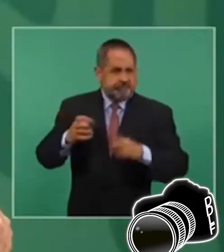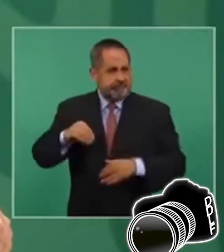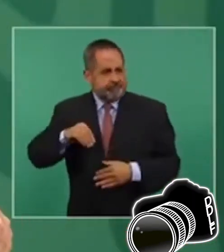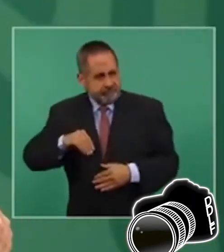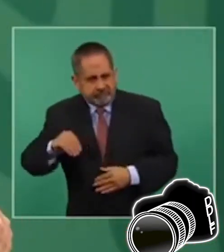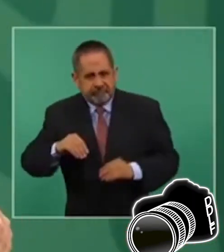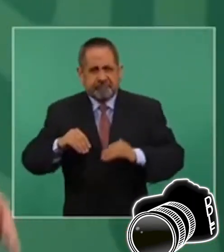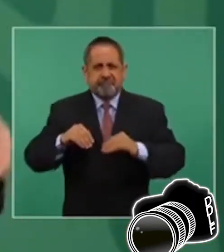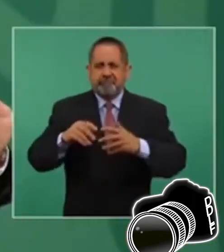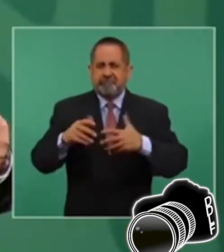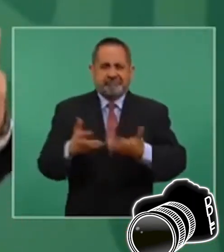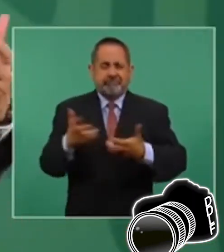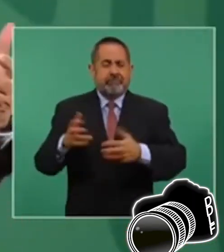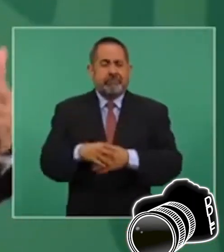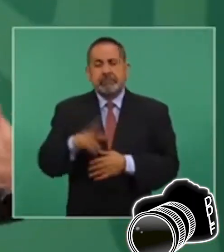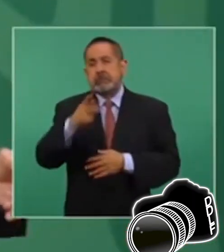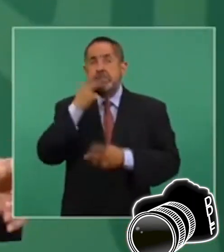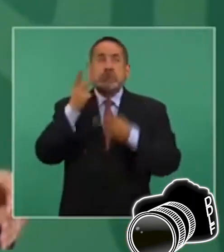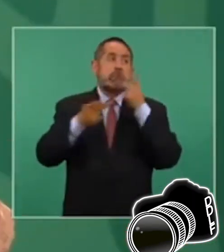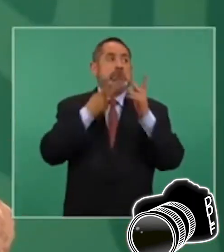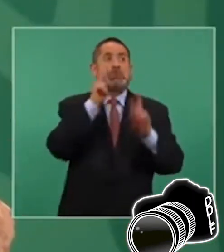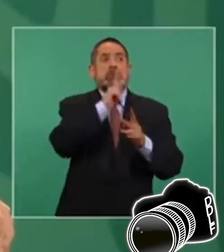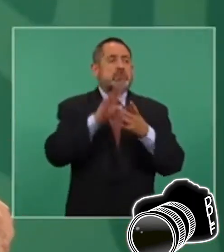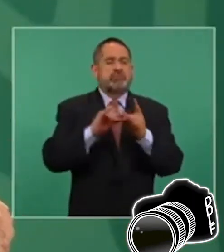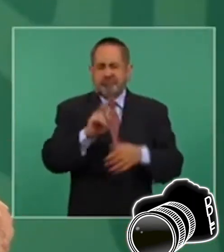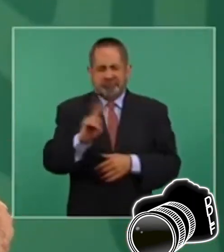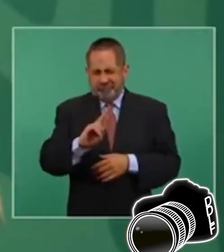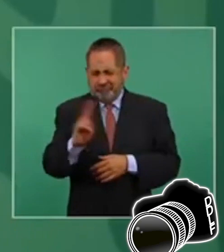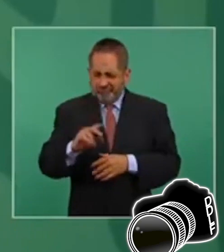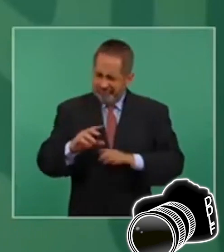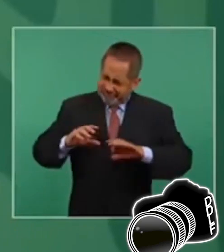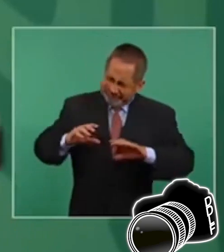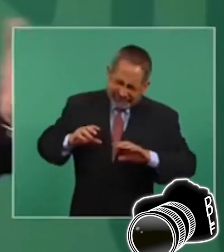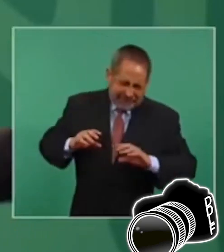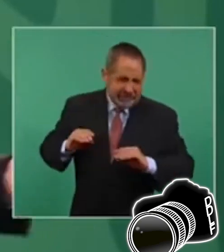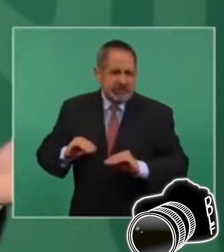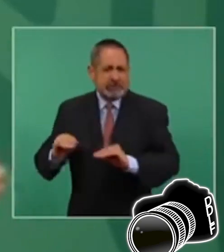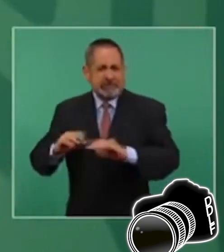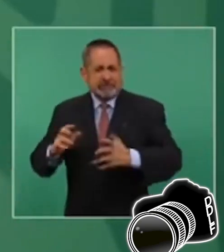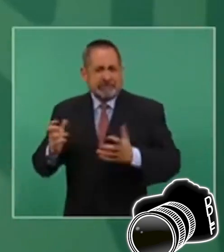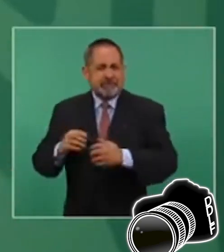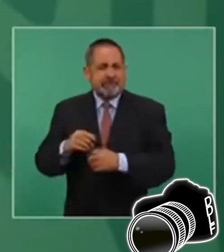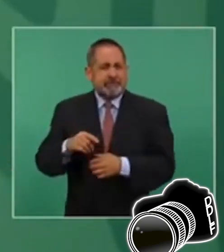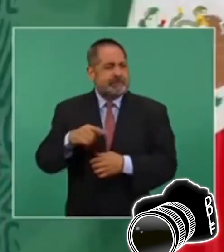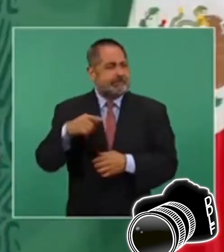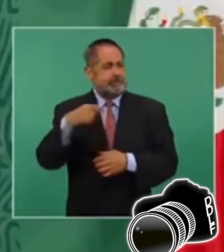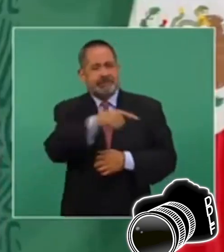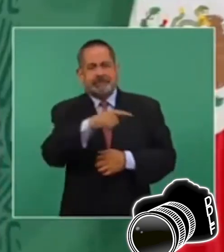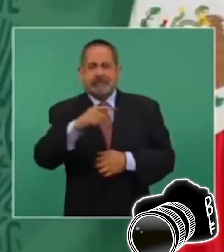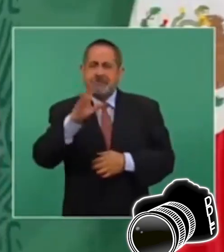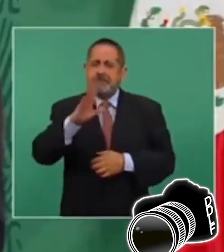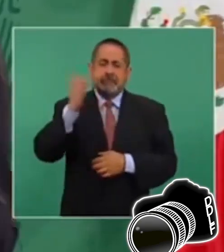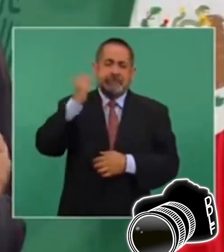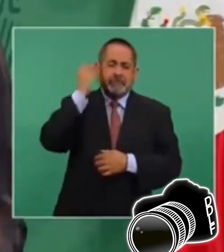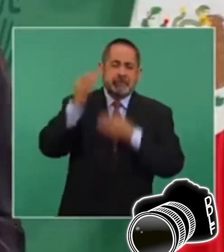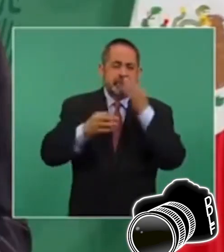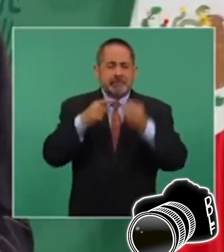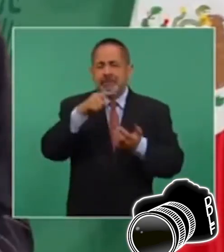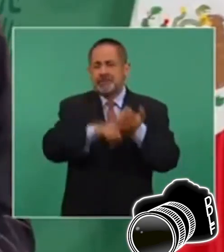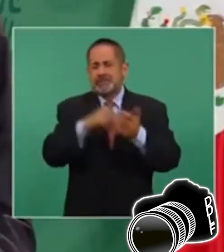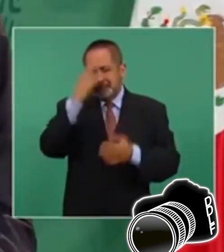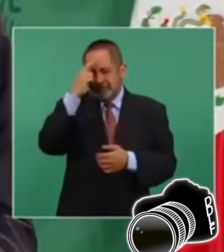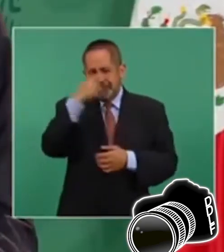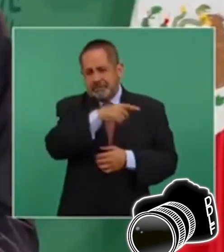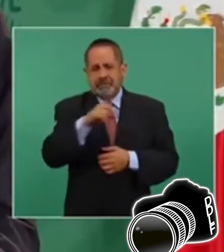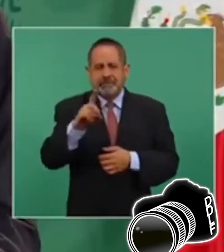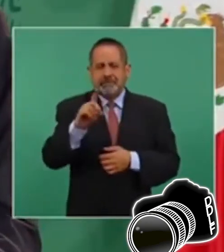a censurar a ningún periodista o medio de comunicación incluidos los influencers youtubers twitteros